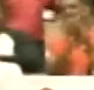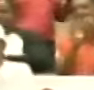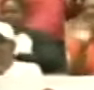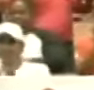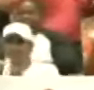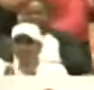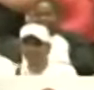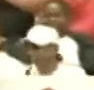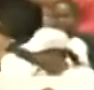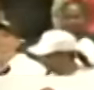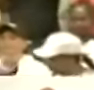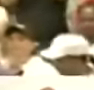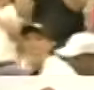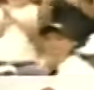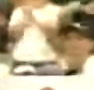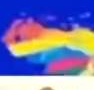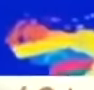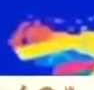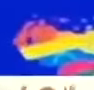abrazo.